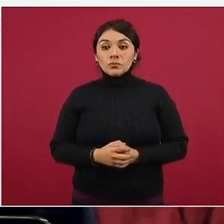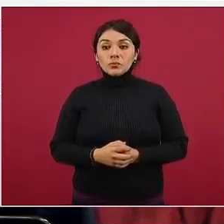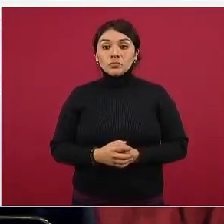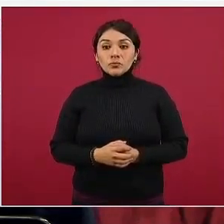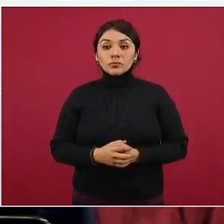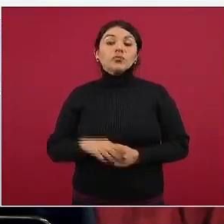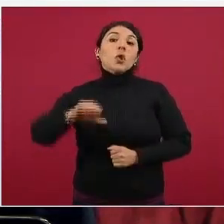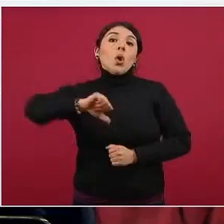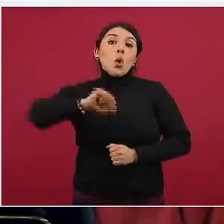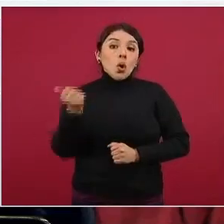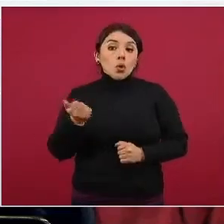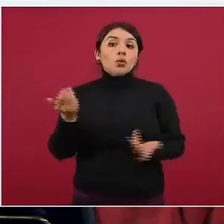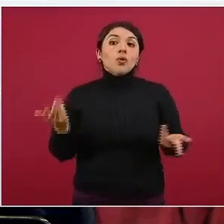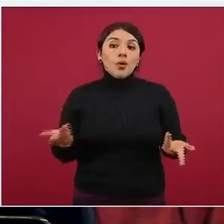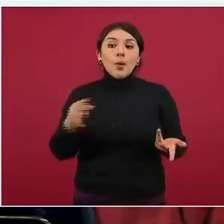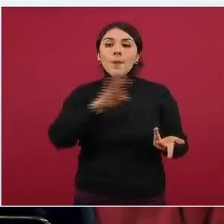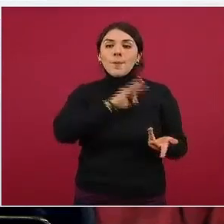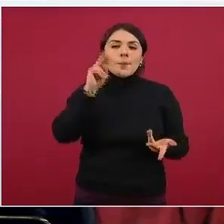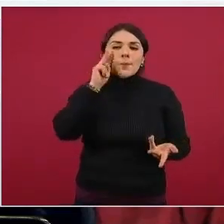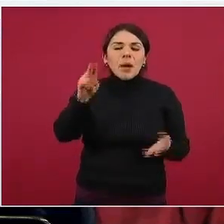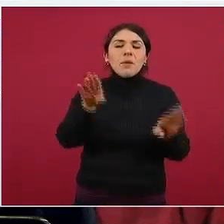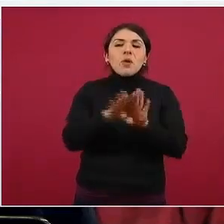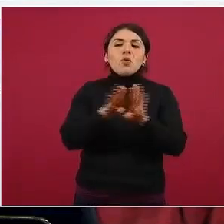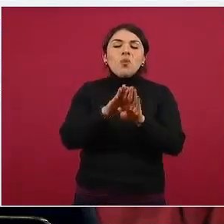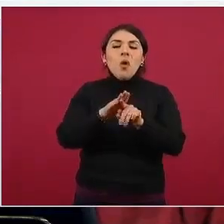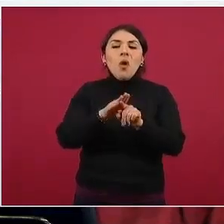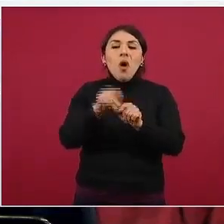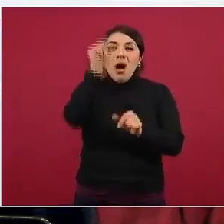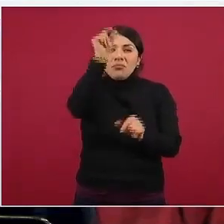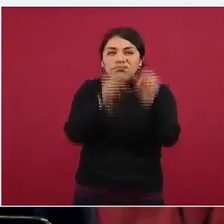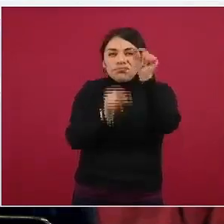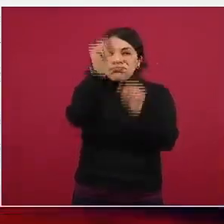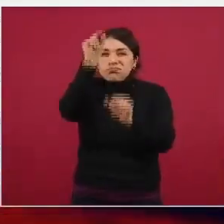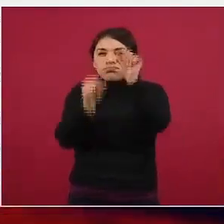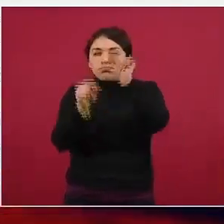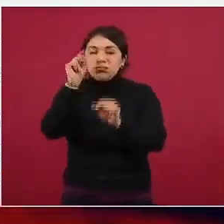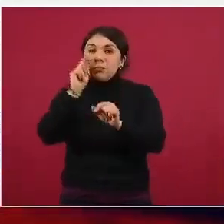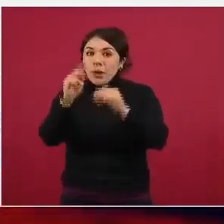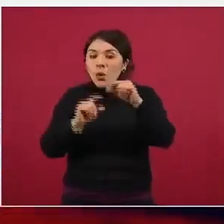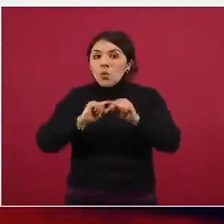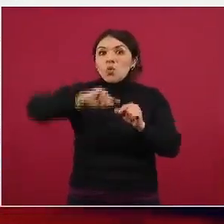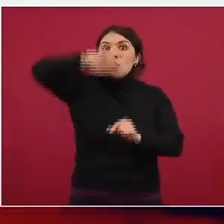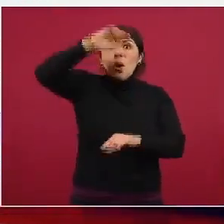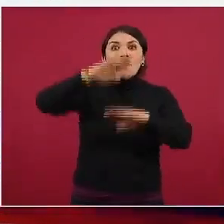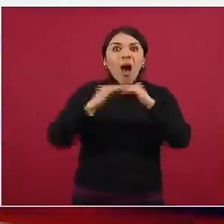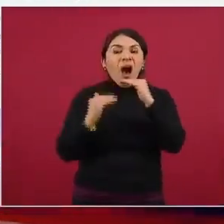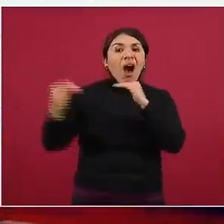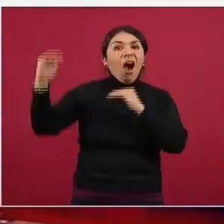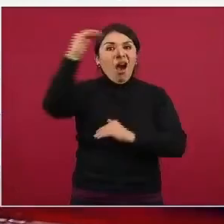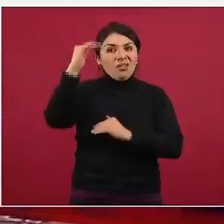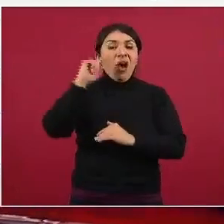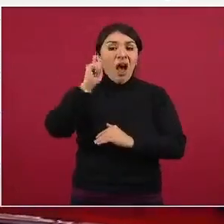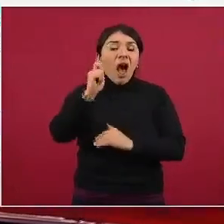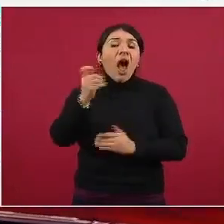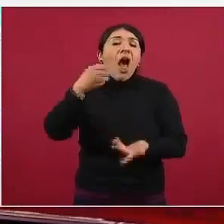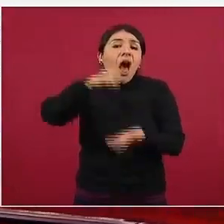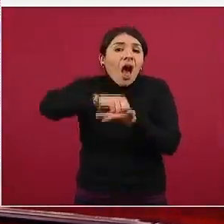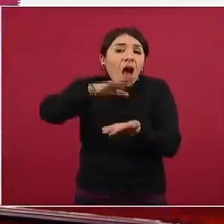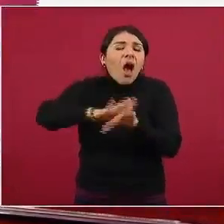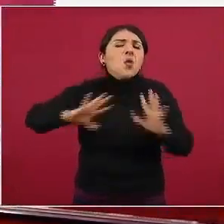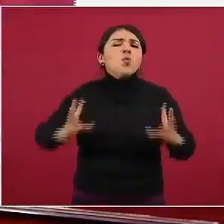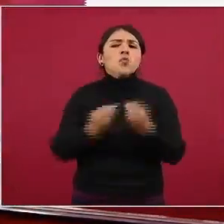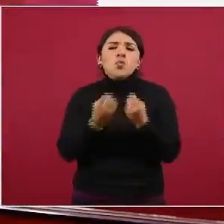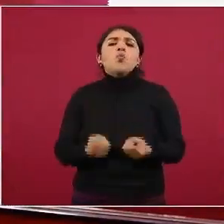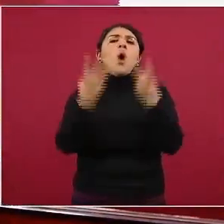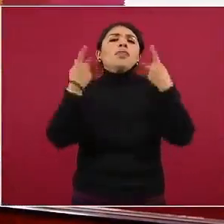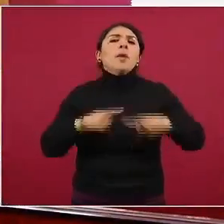Y lo otro es que pueden ver es un poco la altura de las barras, que también refleja el total de casos que se han registrado, que también